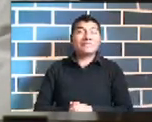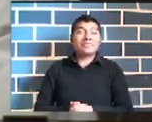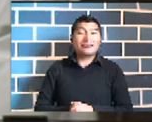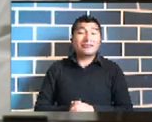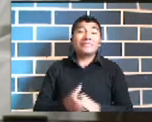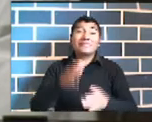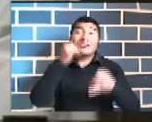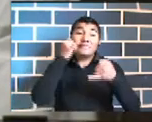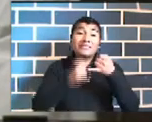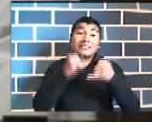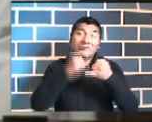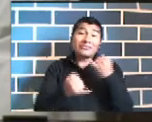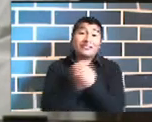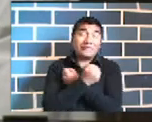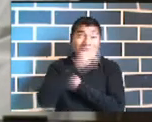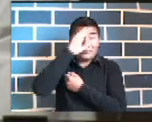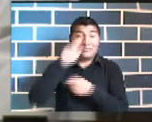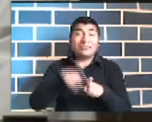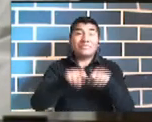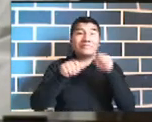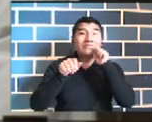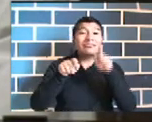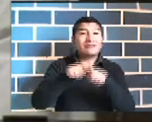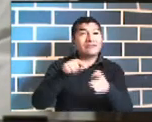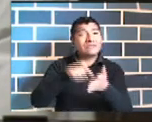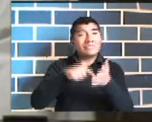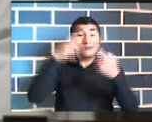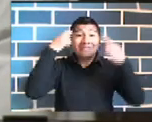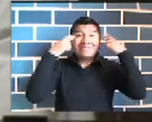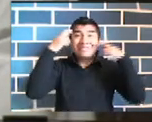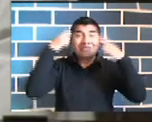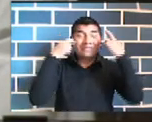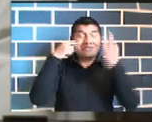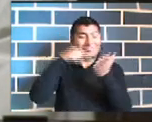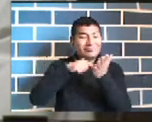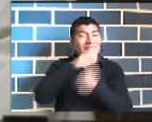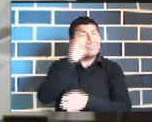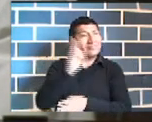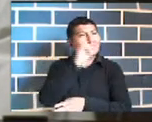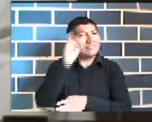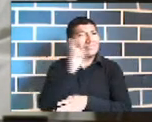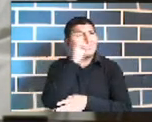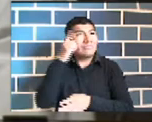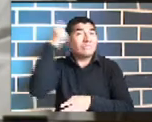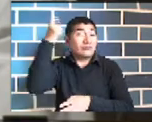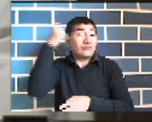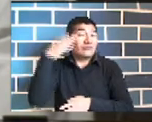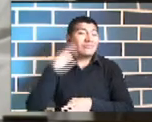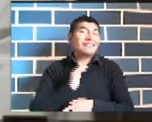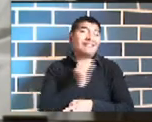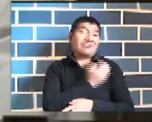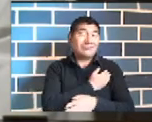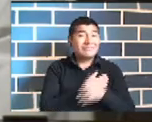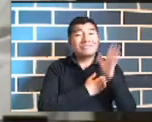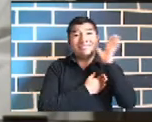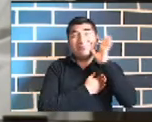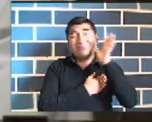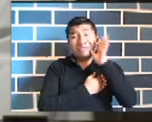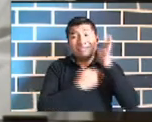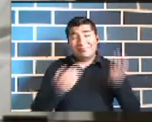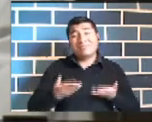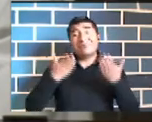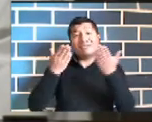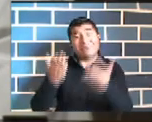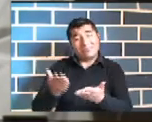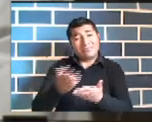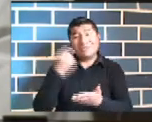Y terminar, queridos hermanos, esta reflexión de este domingo, siempre a la luz de nuestras queridas mamás que lo han dado